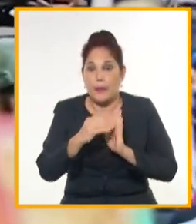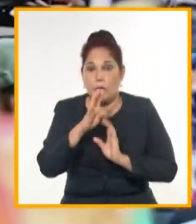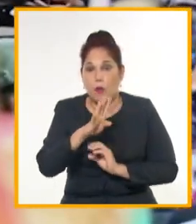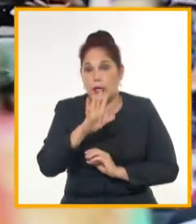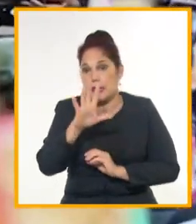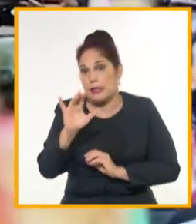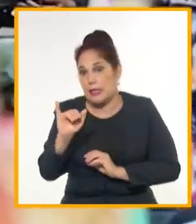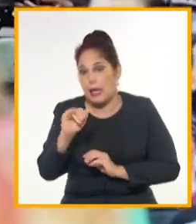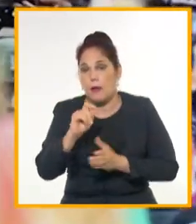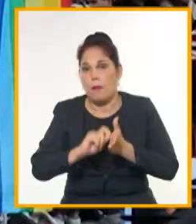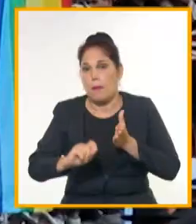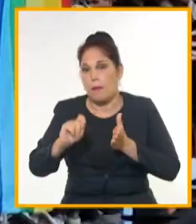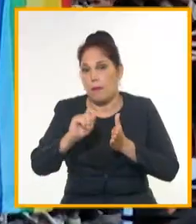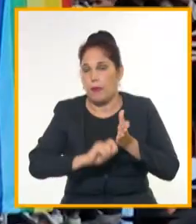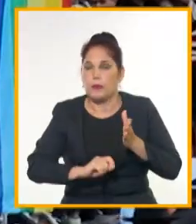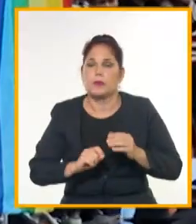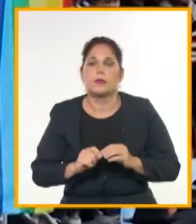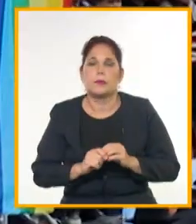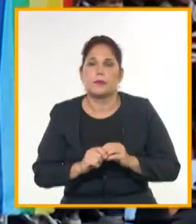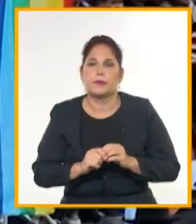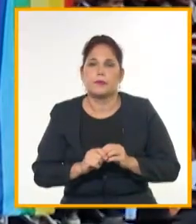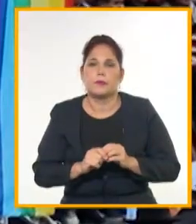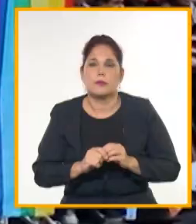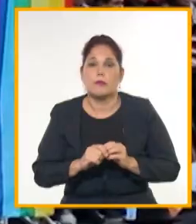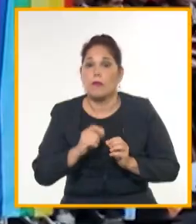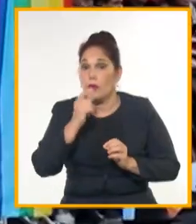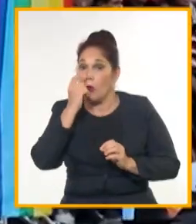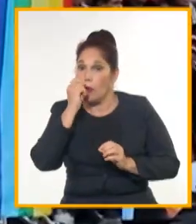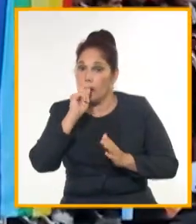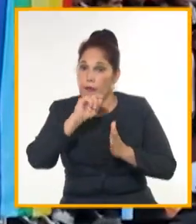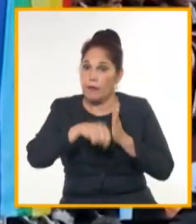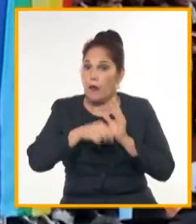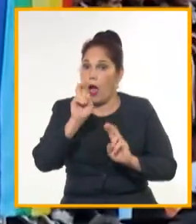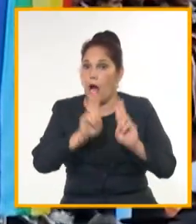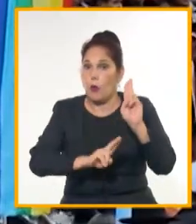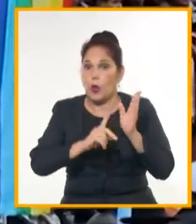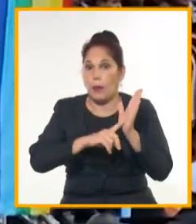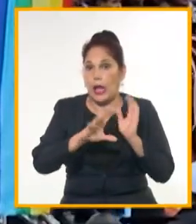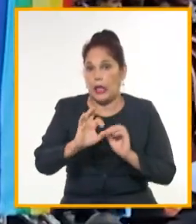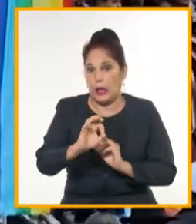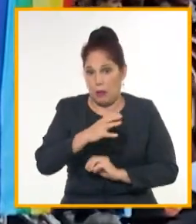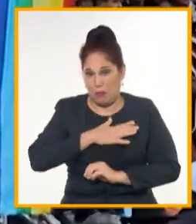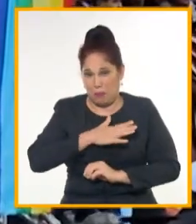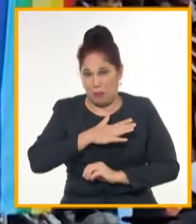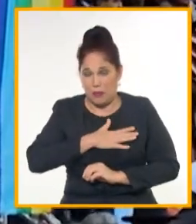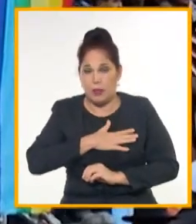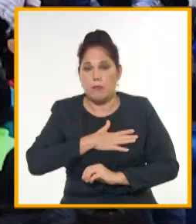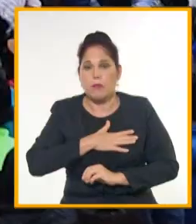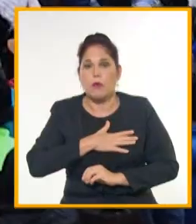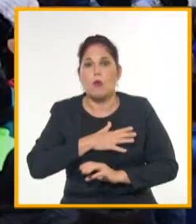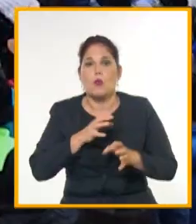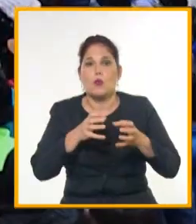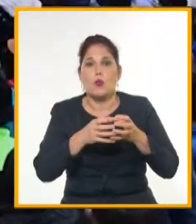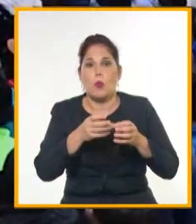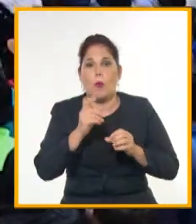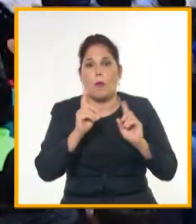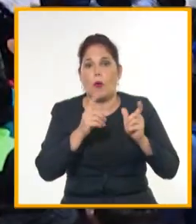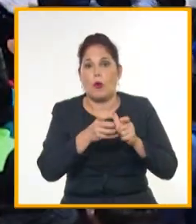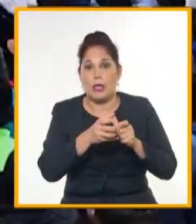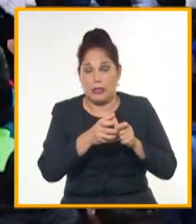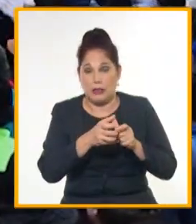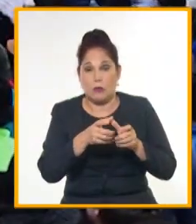16.746 votos. González firmó un acuerdo con el partido Pachacutic, brazo político de la Confederación